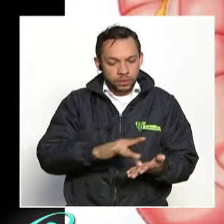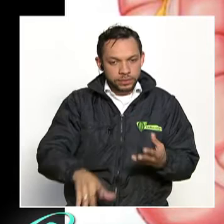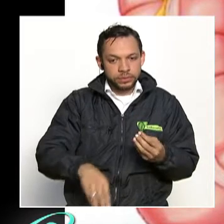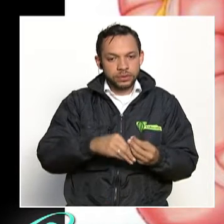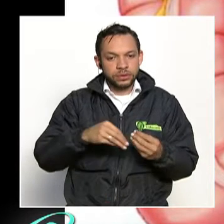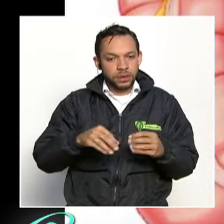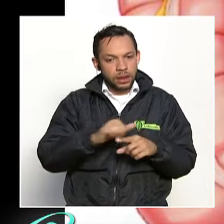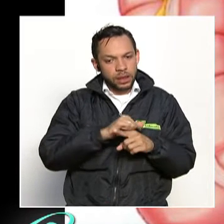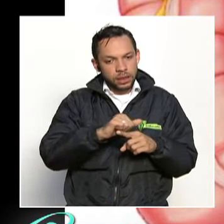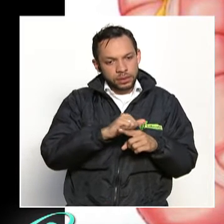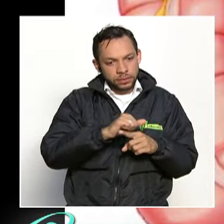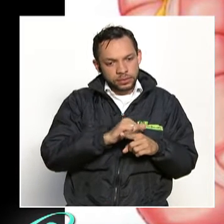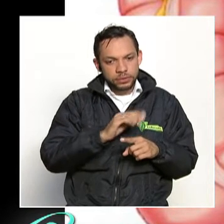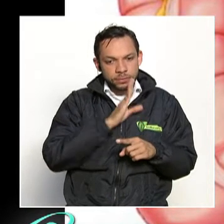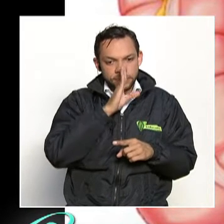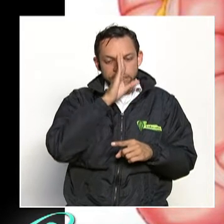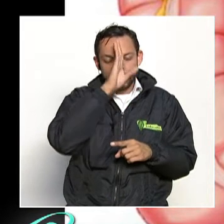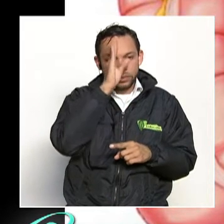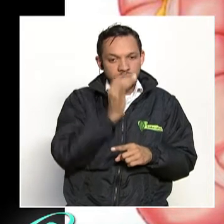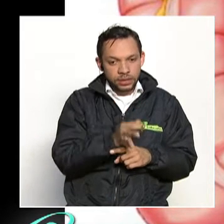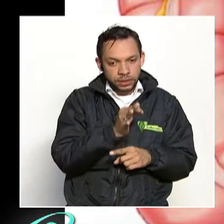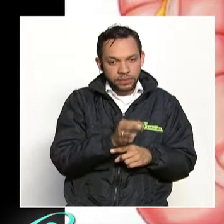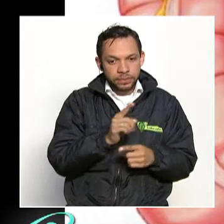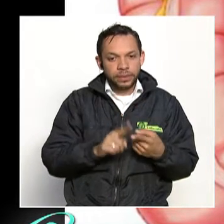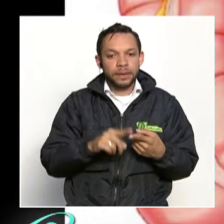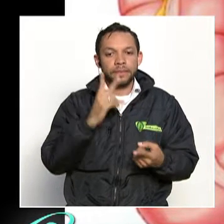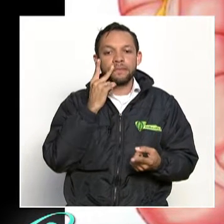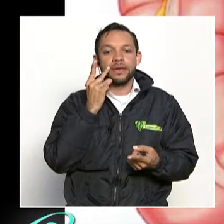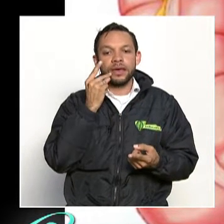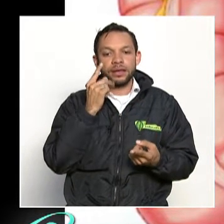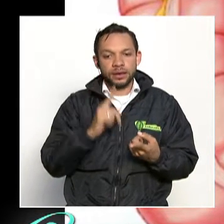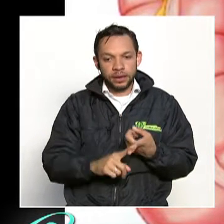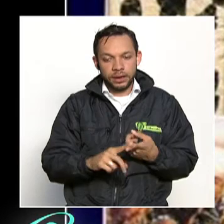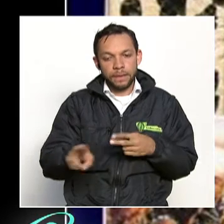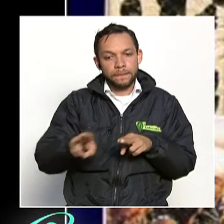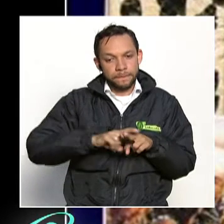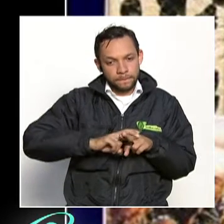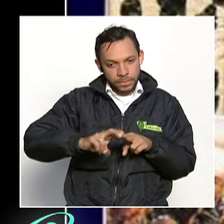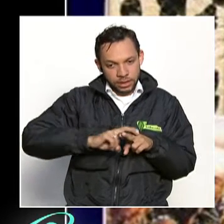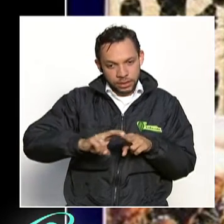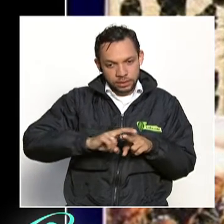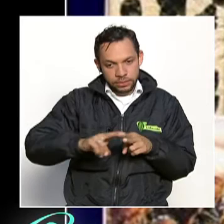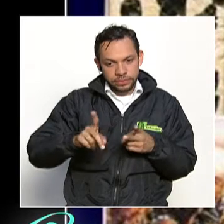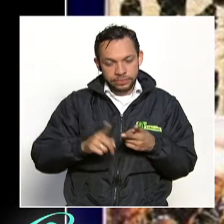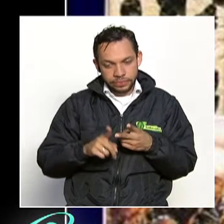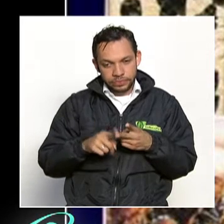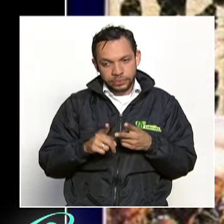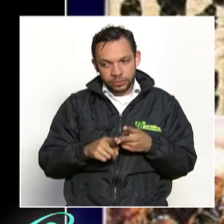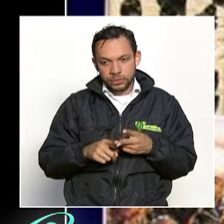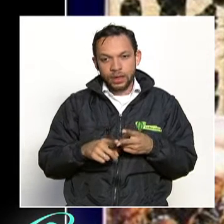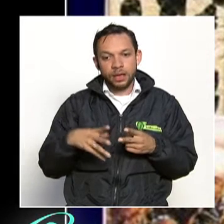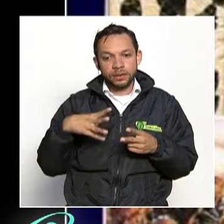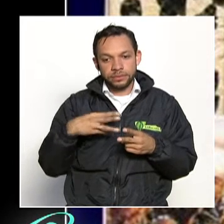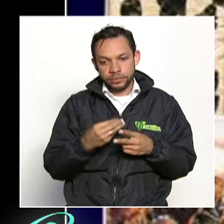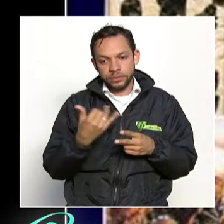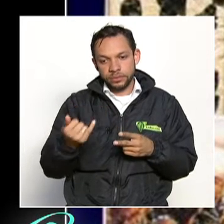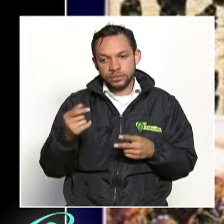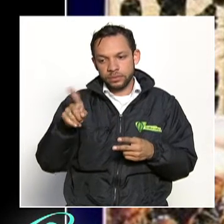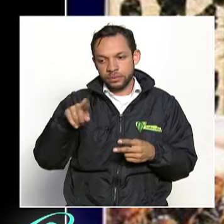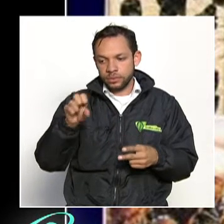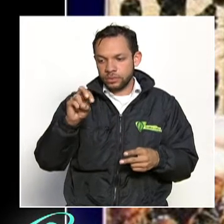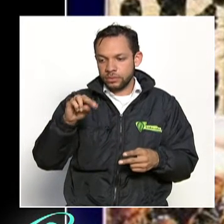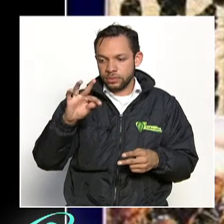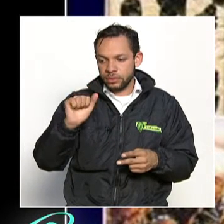lo estamos haciendo, como dijo el doctor Rojas, en Pereira lo hace, aquí en Manizales lo hacemos nosotros en el Centro Médico Santa Elena.